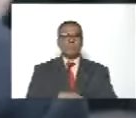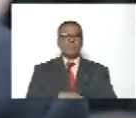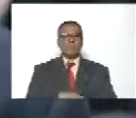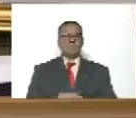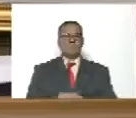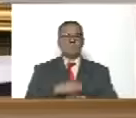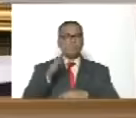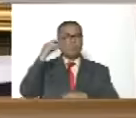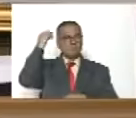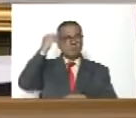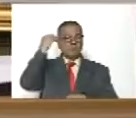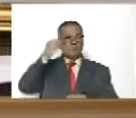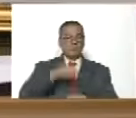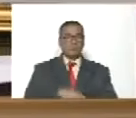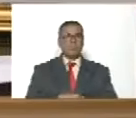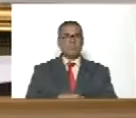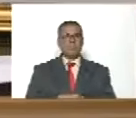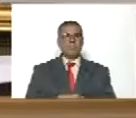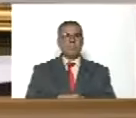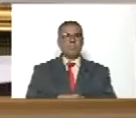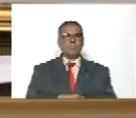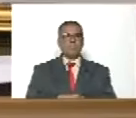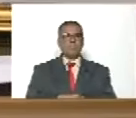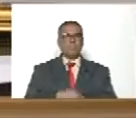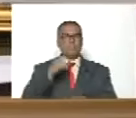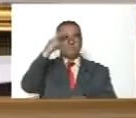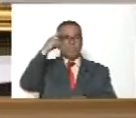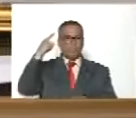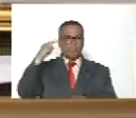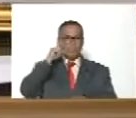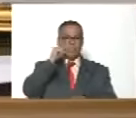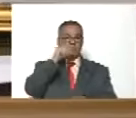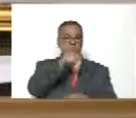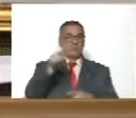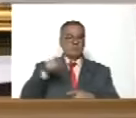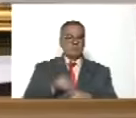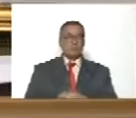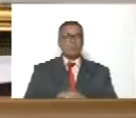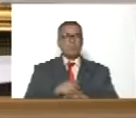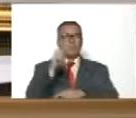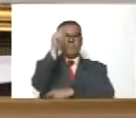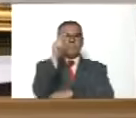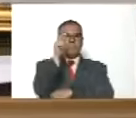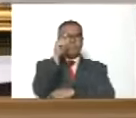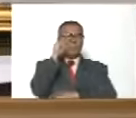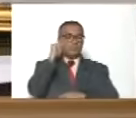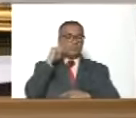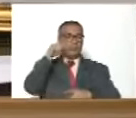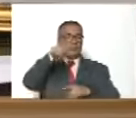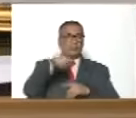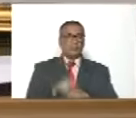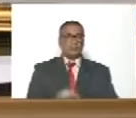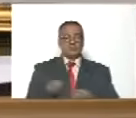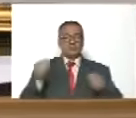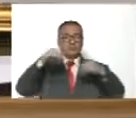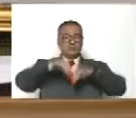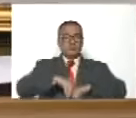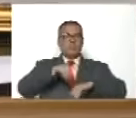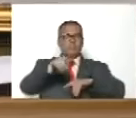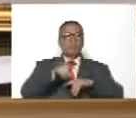En consideración, las honorables diputadas y los honorables diputados que estén a favor del